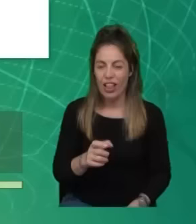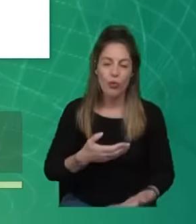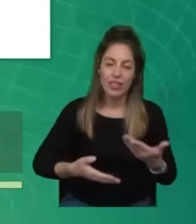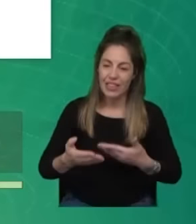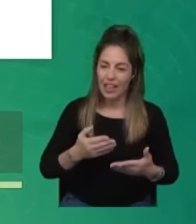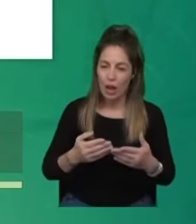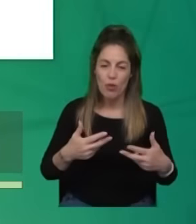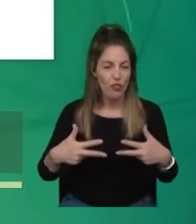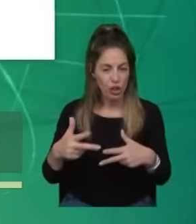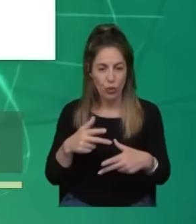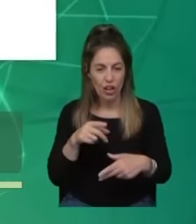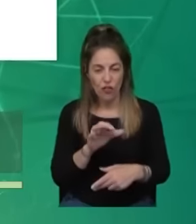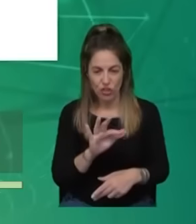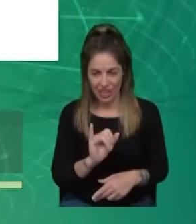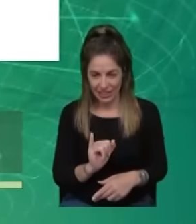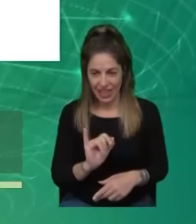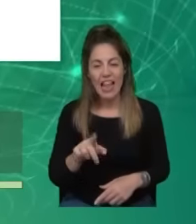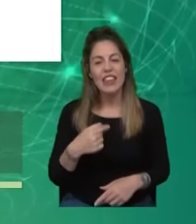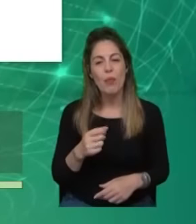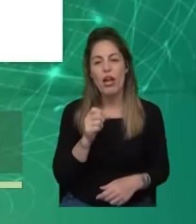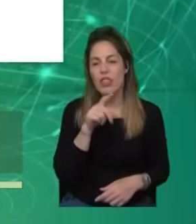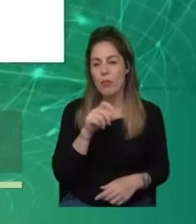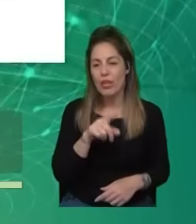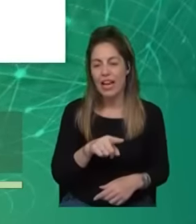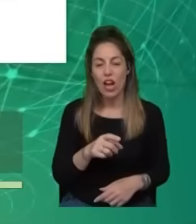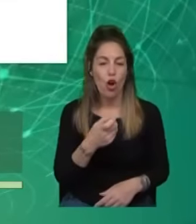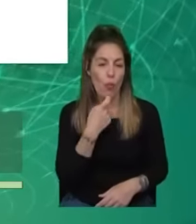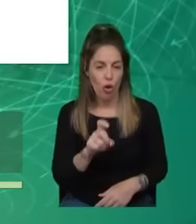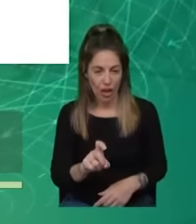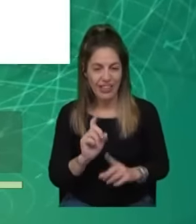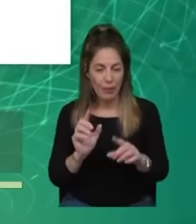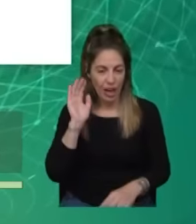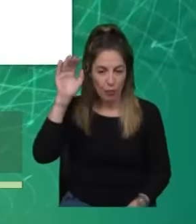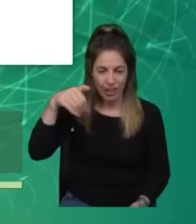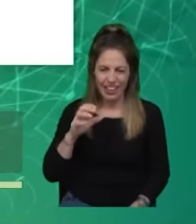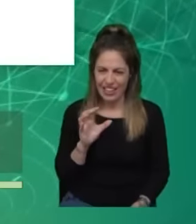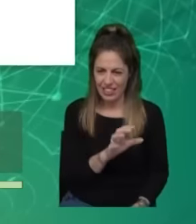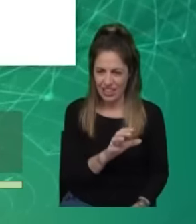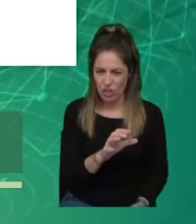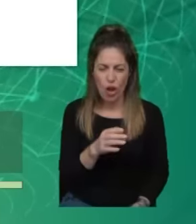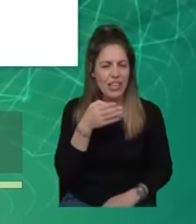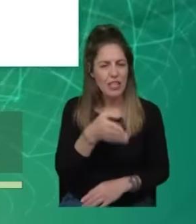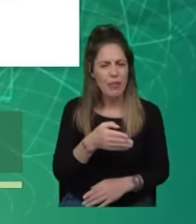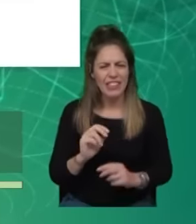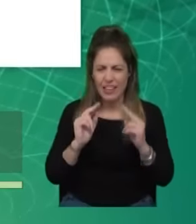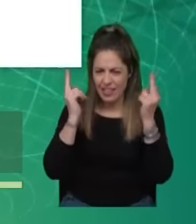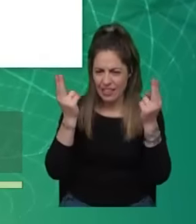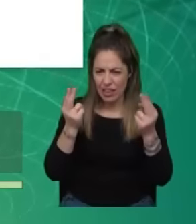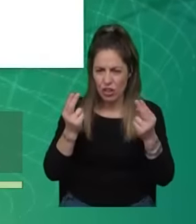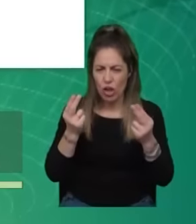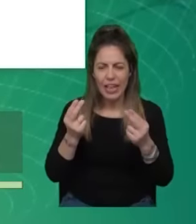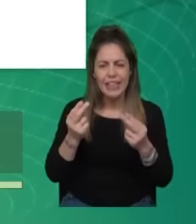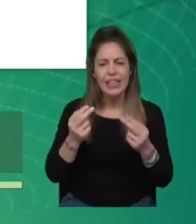intercambio virtual con la propia Fossati, luego de postear que, como colorada y por ende republicana, rechazo que se milite el desacato y la obstrucción